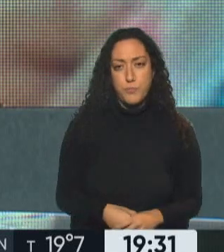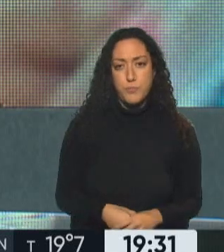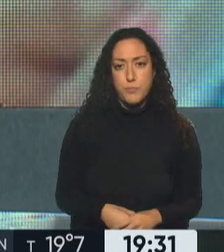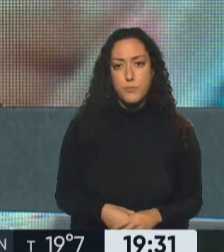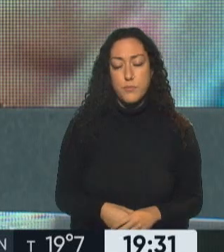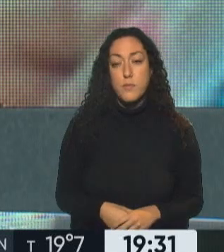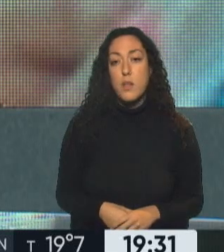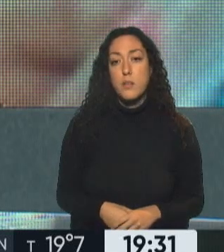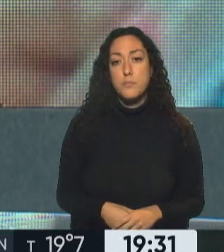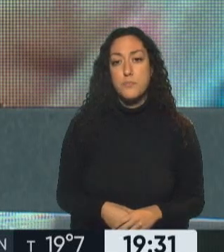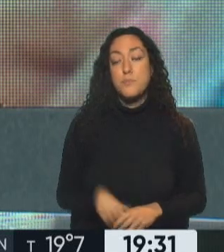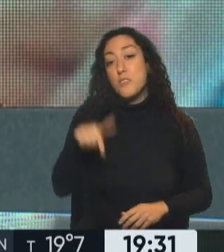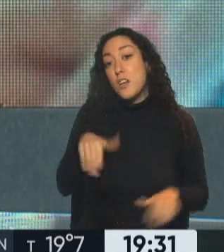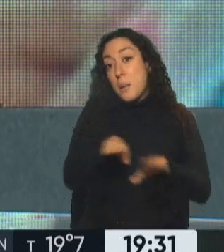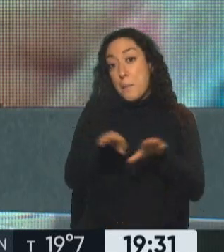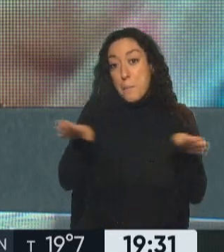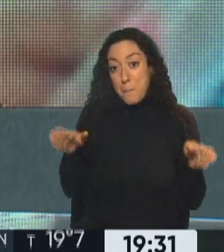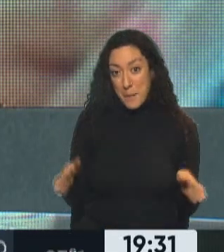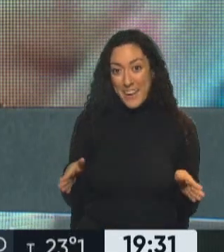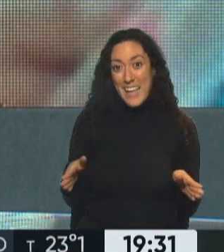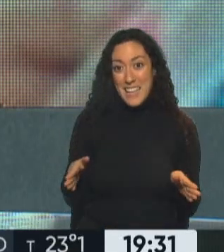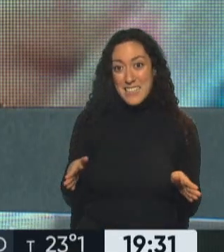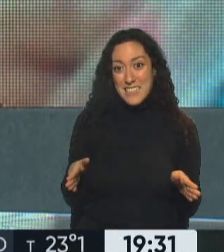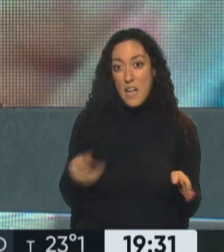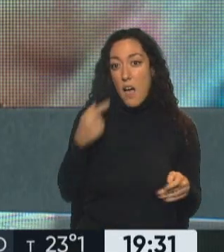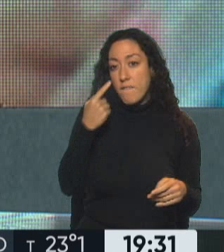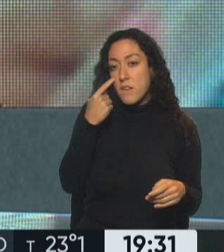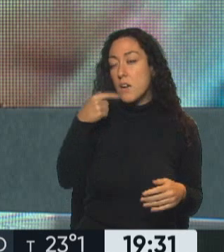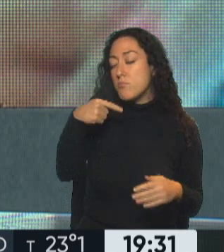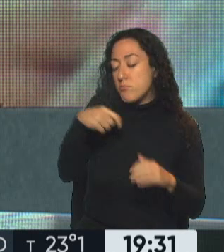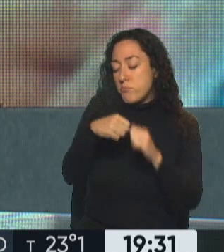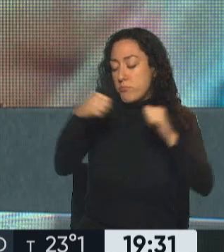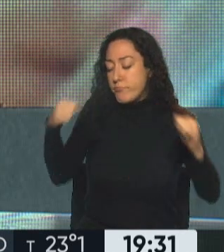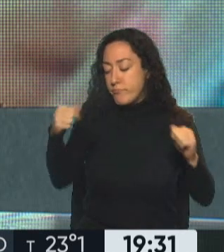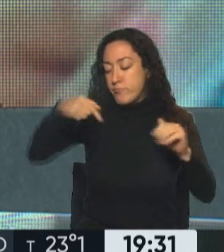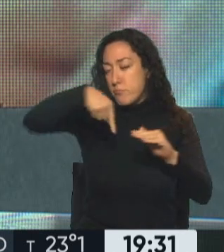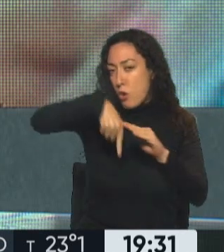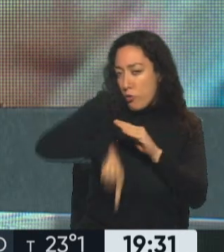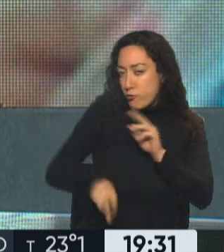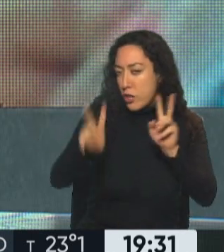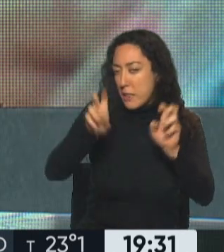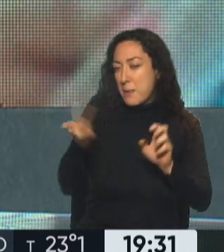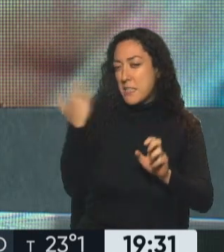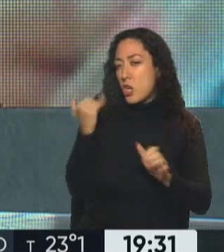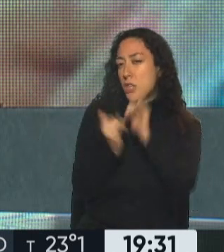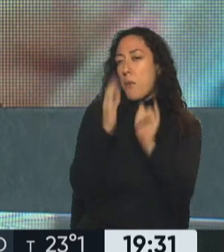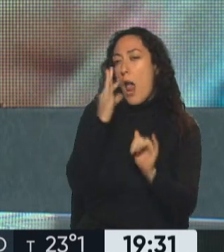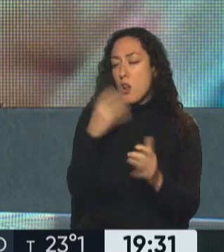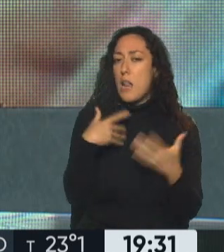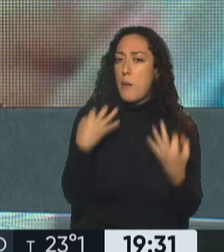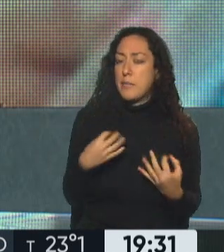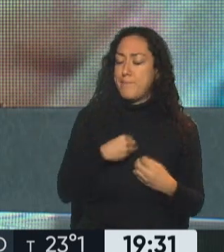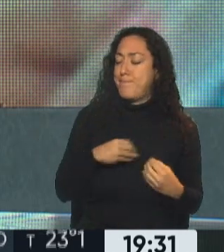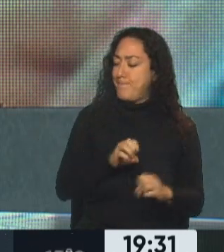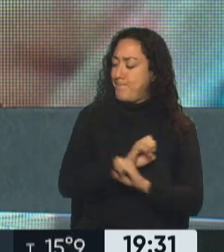Muy bien, estamos aquí en la mesa para ahondar en un tema que ayer comentamos algo, la verdad que genera mucha indignación y es